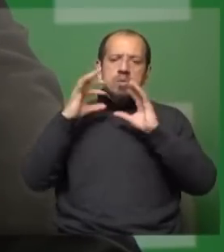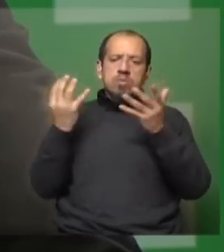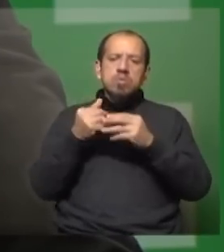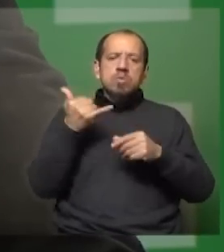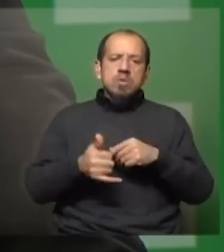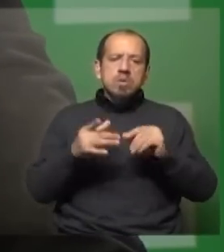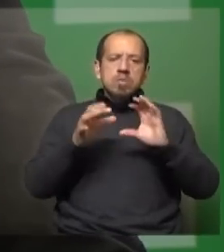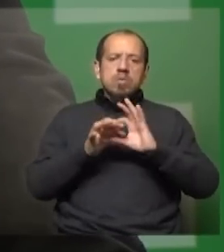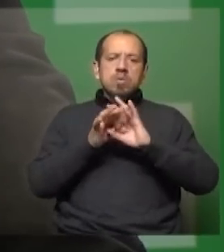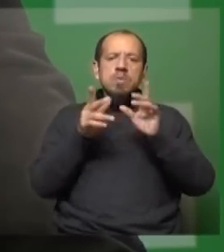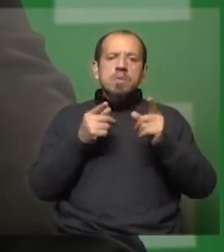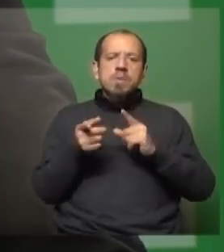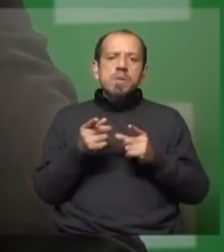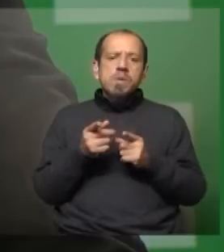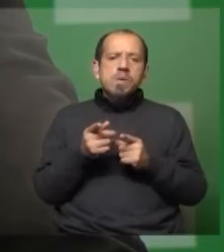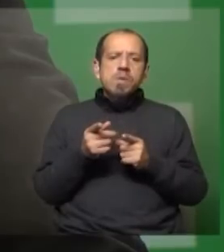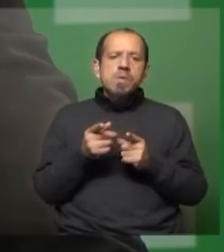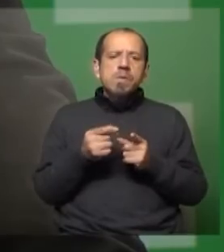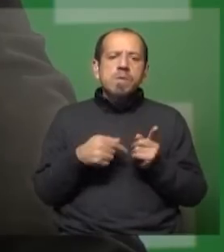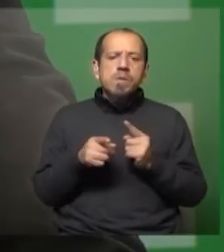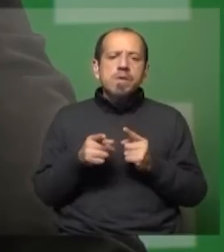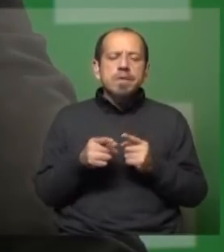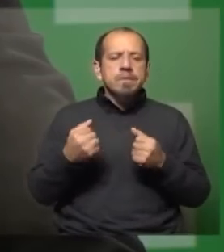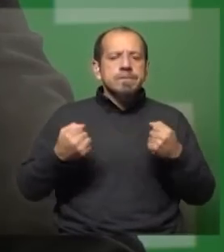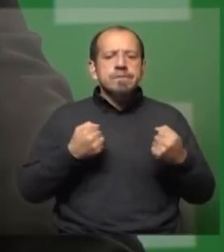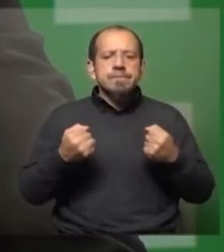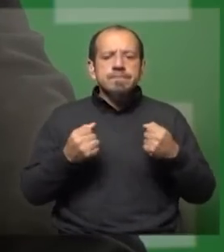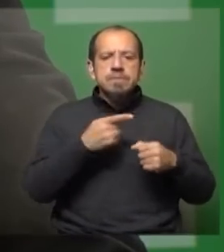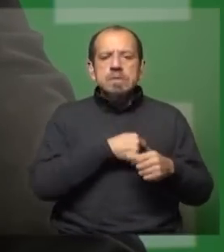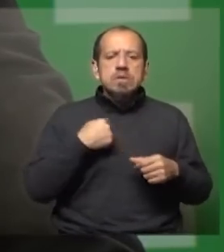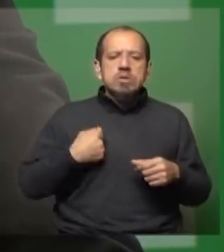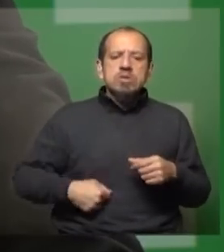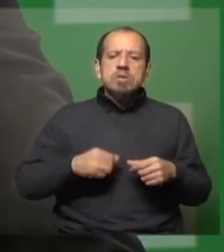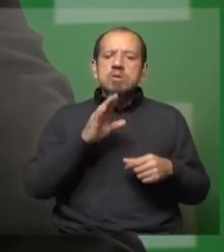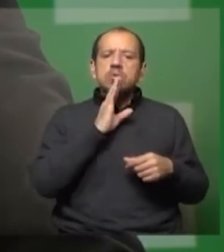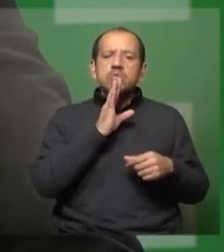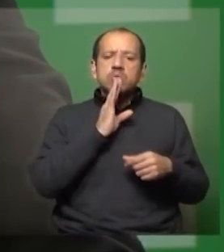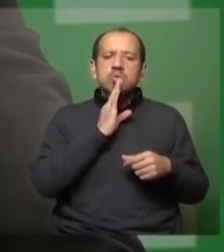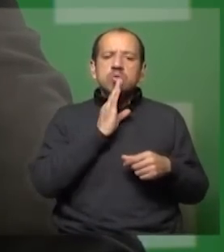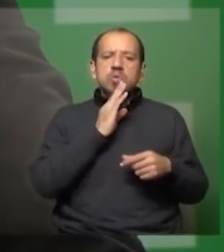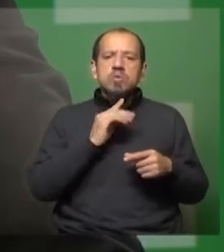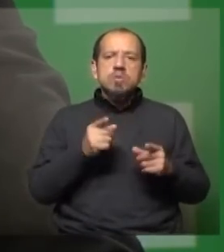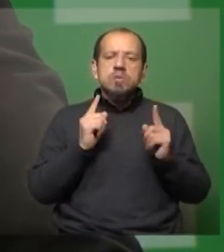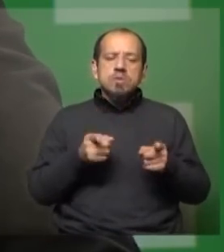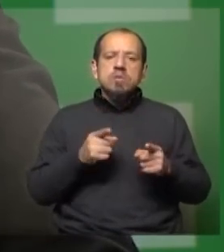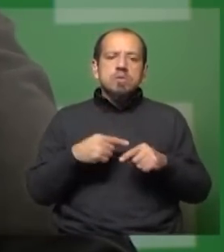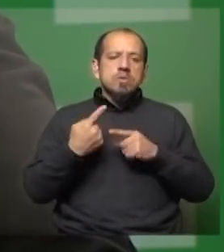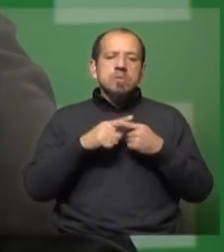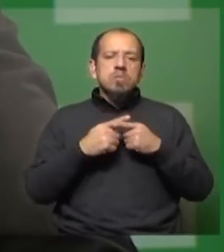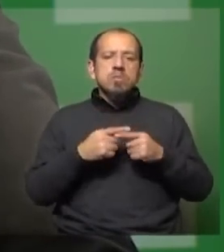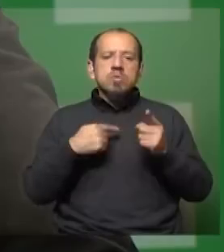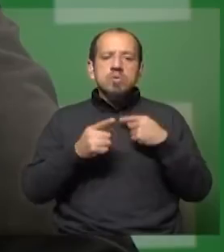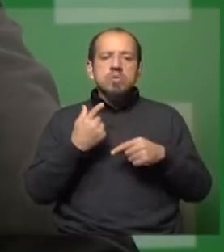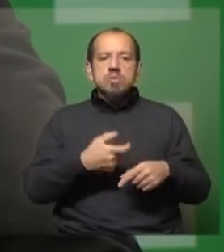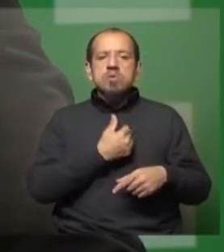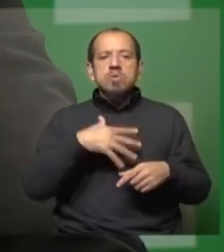democracia y la hipótesis esta de disputa entre China y Estados Unidos también cruza la discusión De qué tipo de